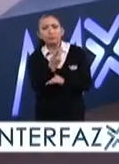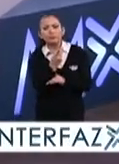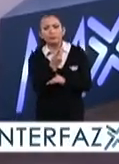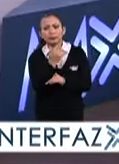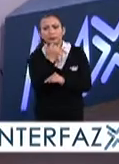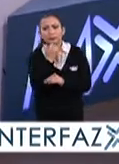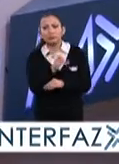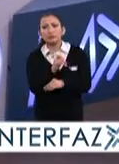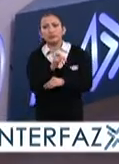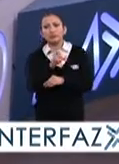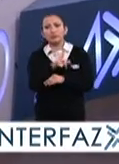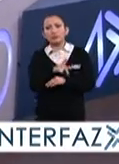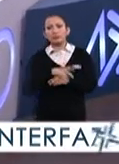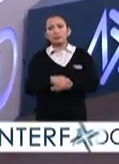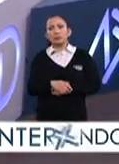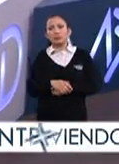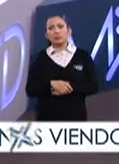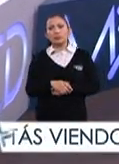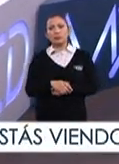lo permites, Paul,